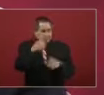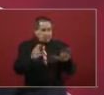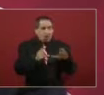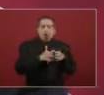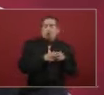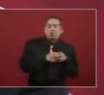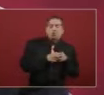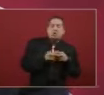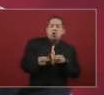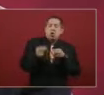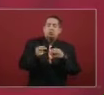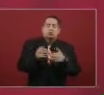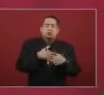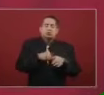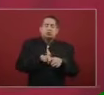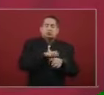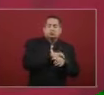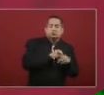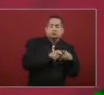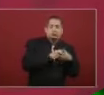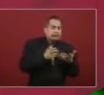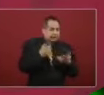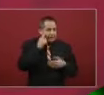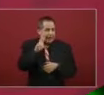Porque en 36 años el salario